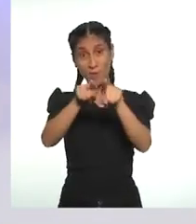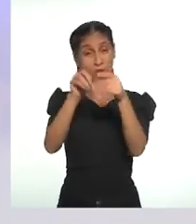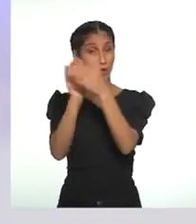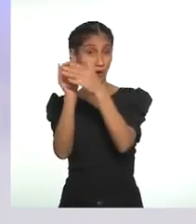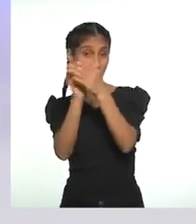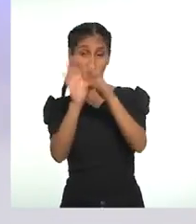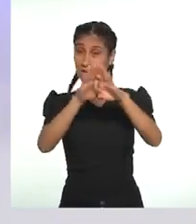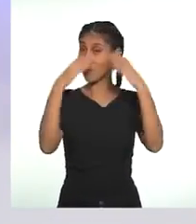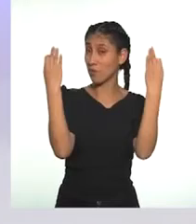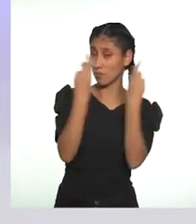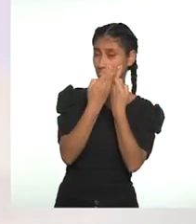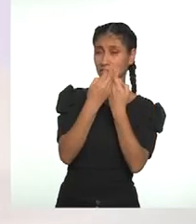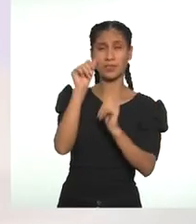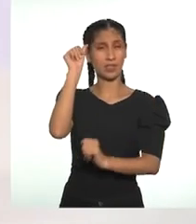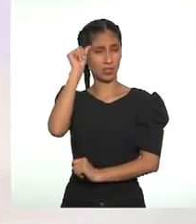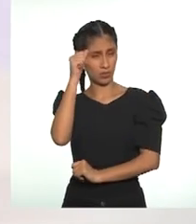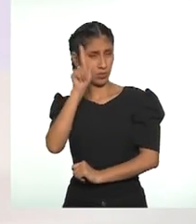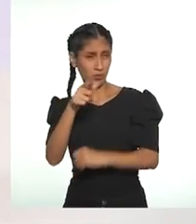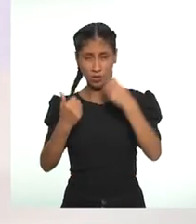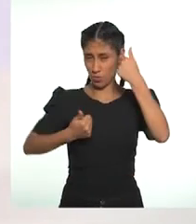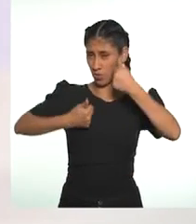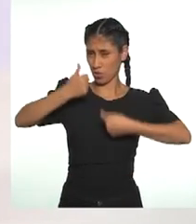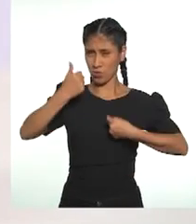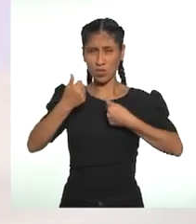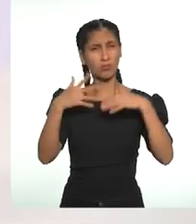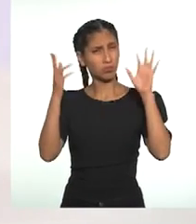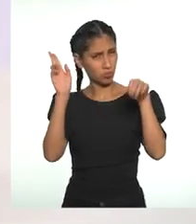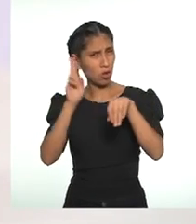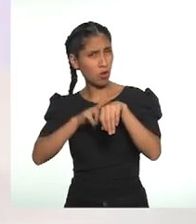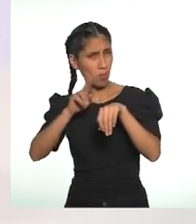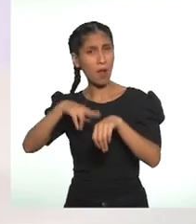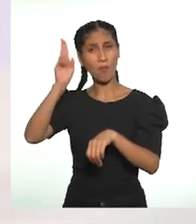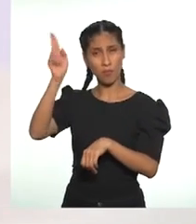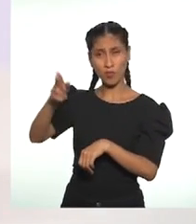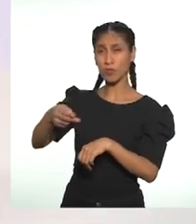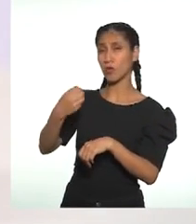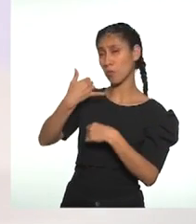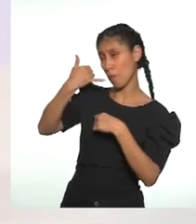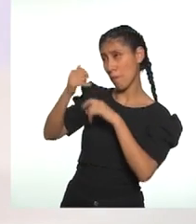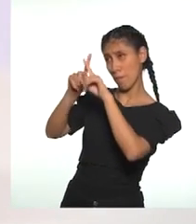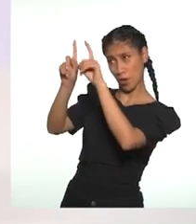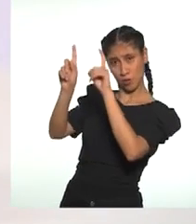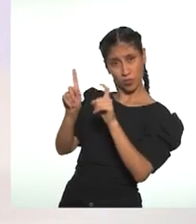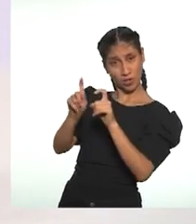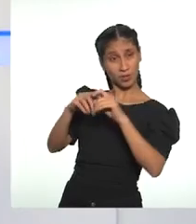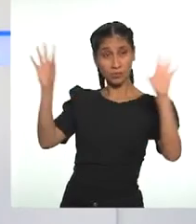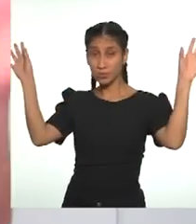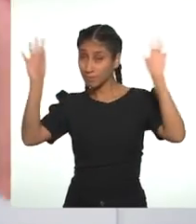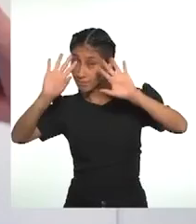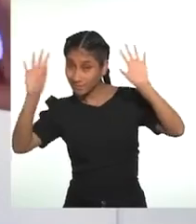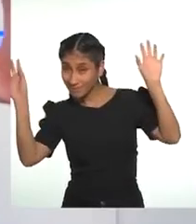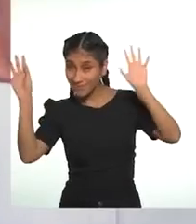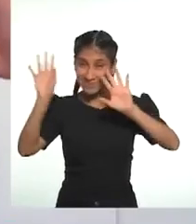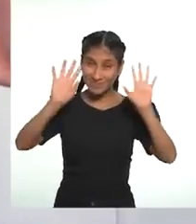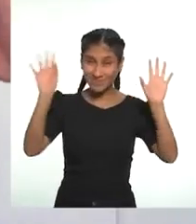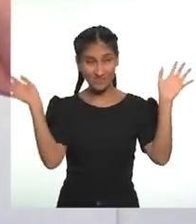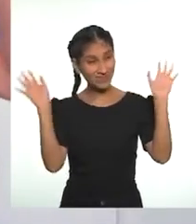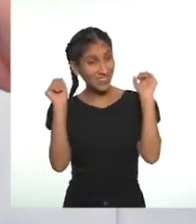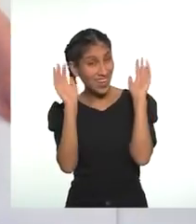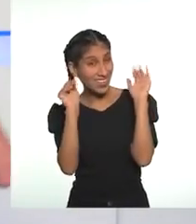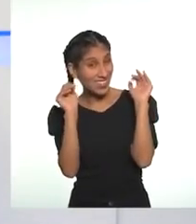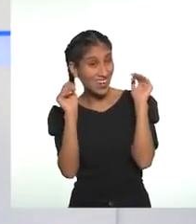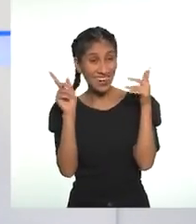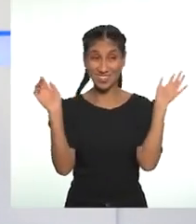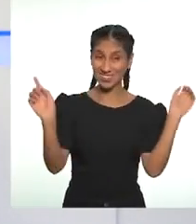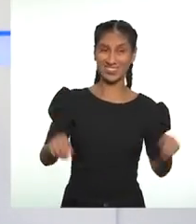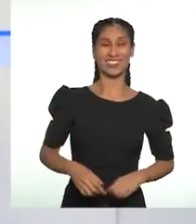tus familiares y amistades. Recuerda que si tienes alguna duda, puedes hacerla a tu docente. Ya nos vemos, chicas y